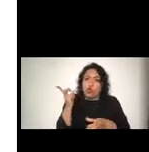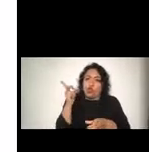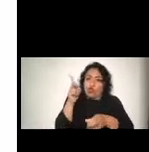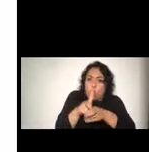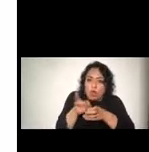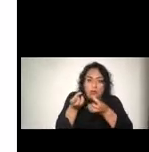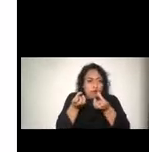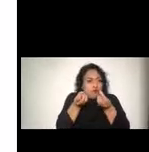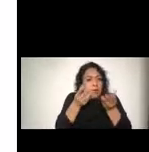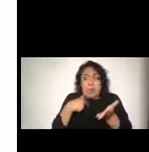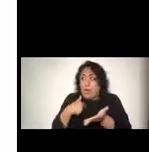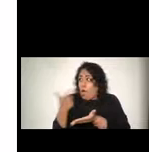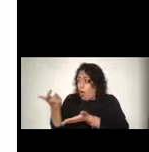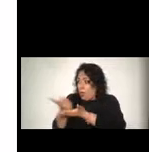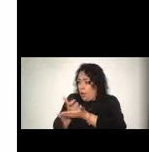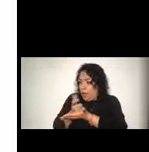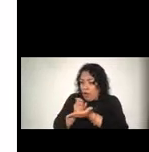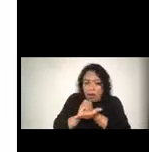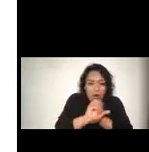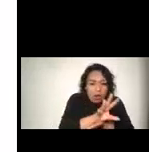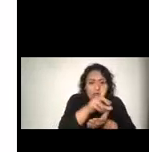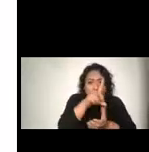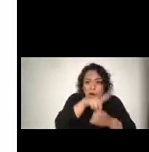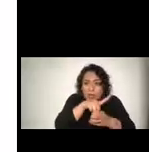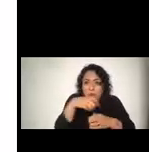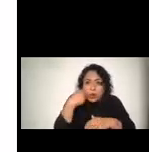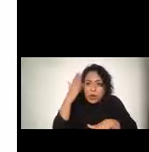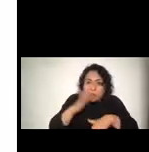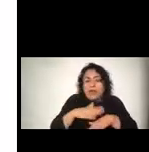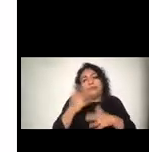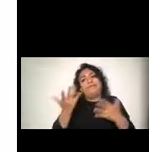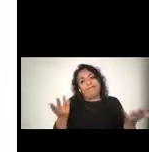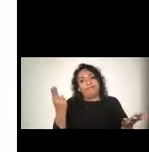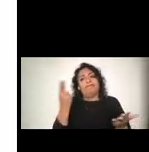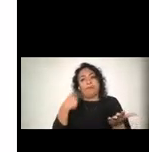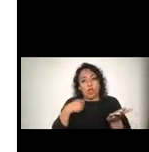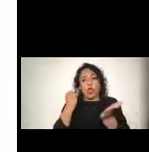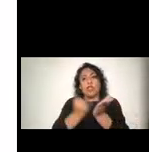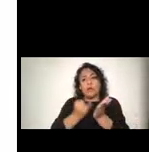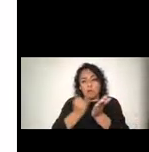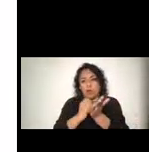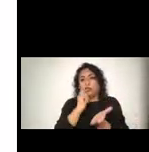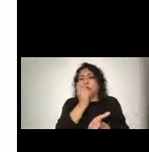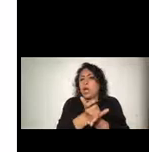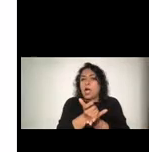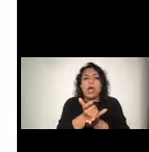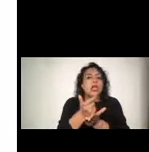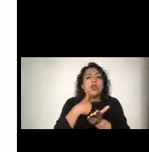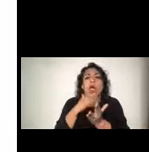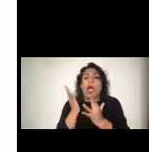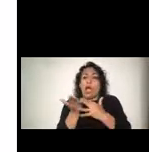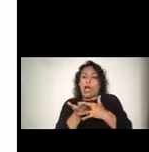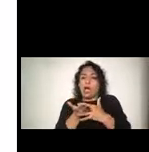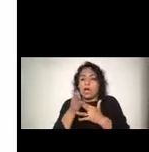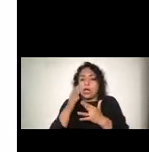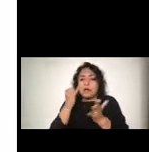proporcionalmente de nuestro ingreso, tendremos que pagar impuestos por esto, no podremos deducir una parte de